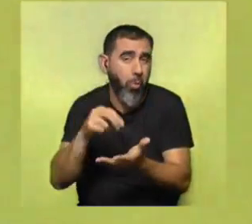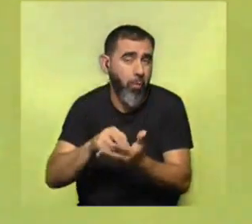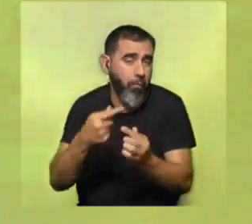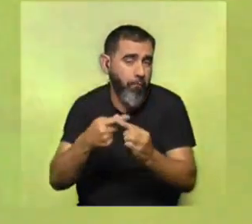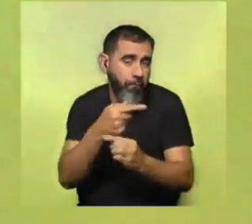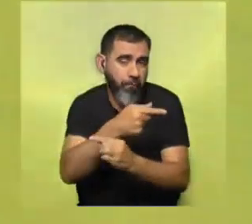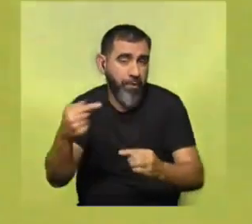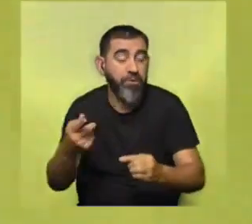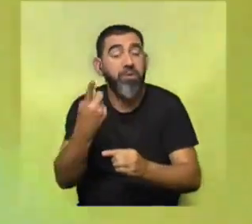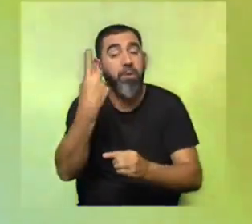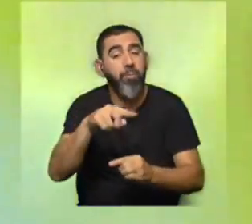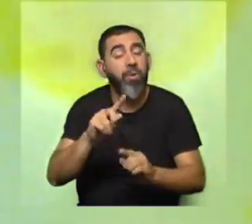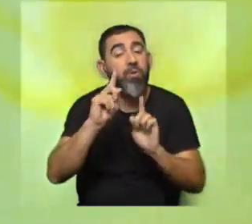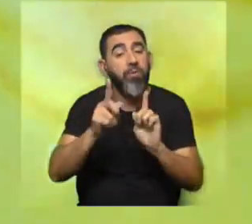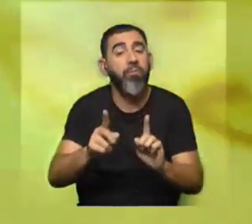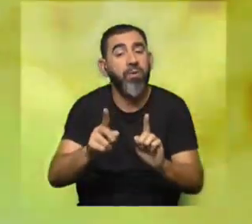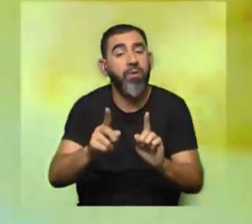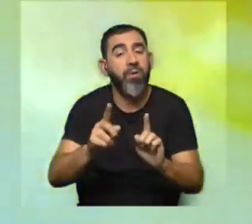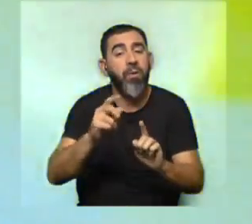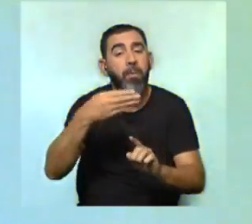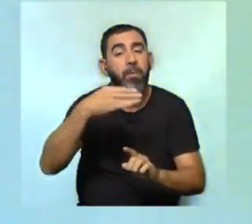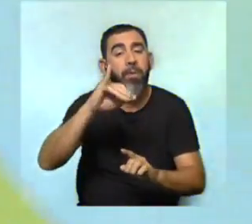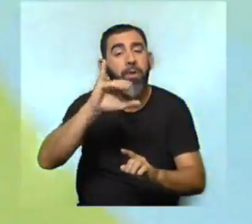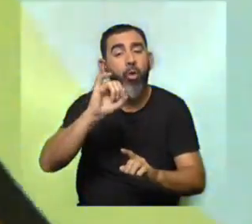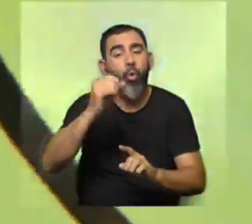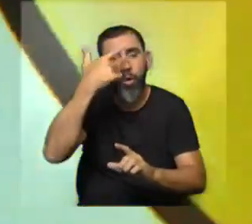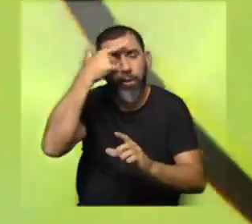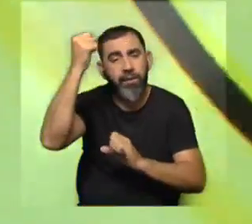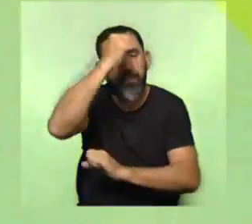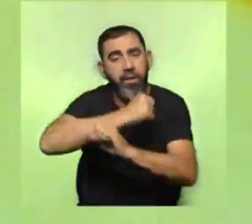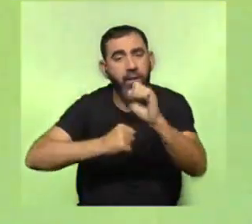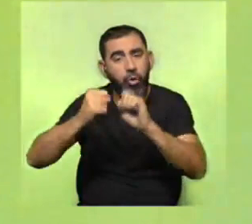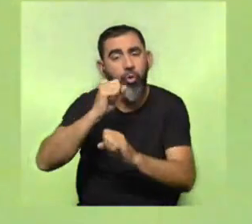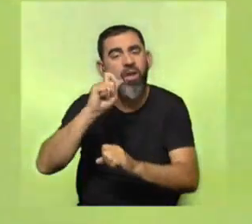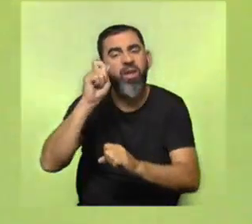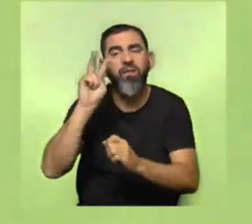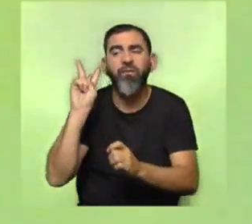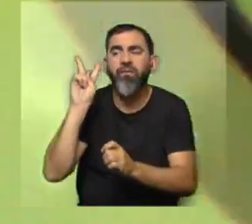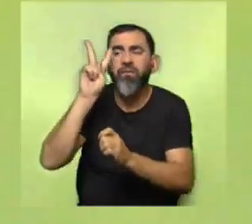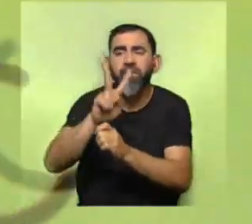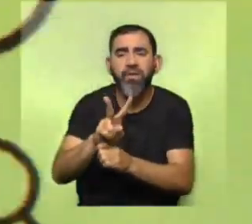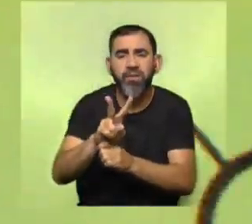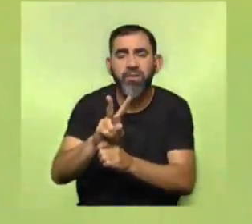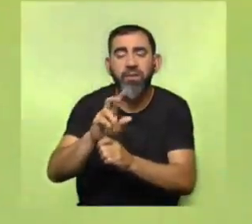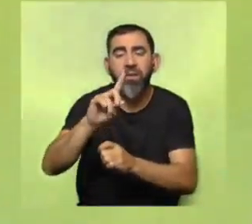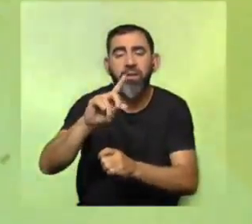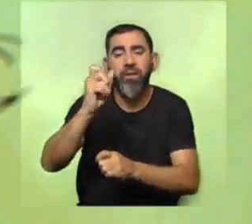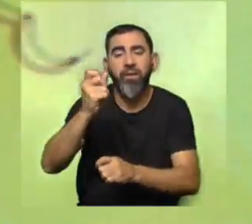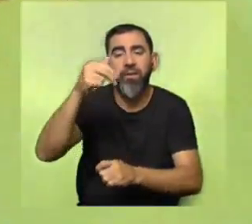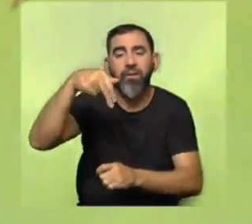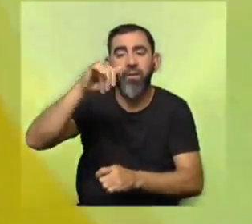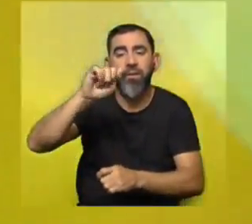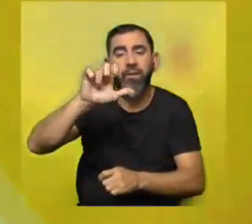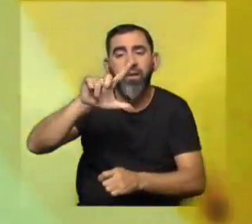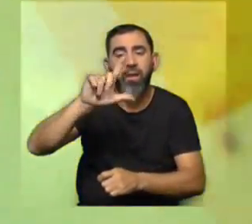semana, pero vamos a ir de la mano de la biotecnología. ¿Quién hizo el recorrido? ¿Quién nos lo cuenta? Daniela Hirschfeld,